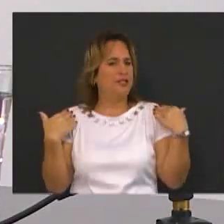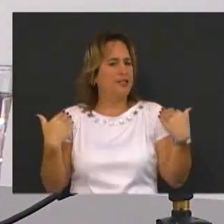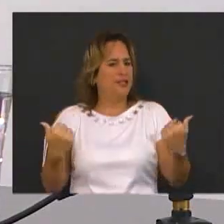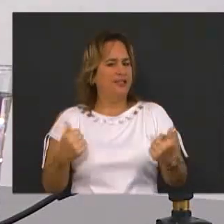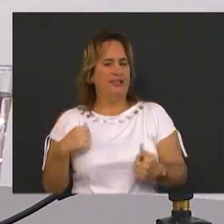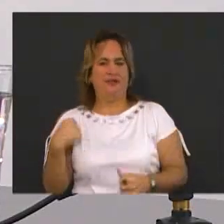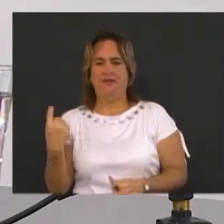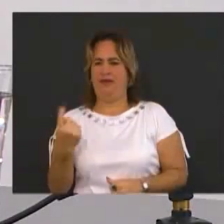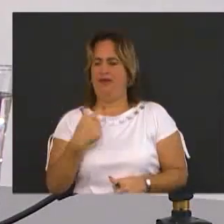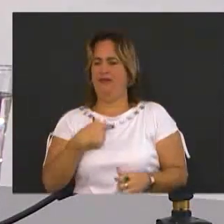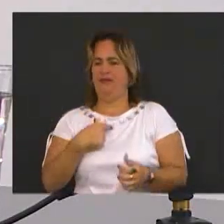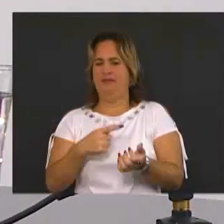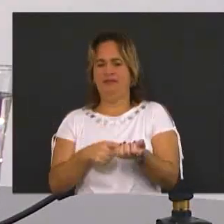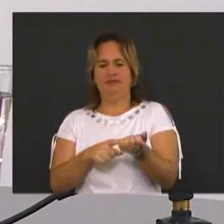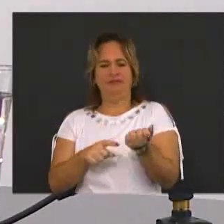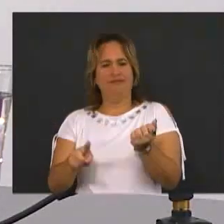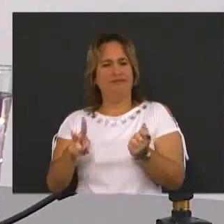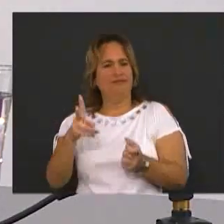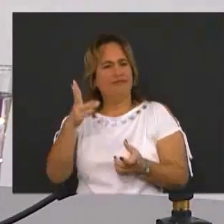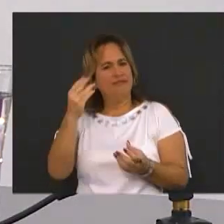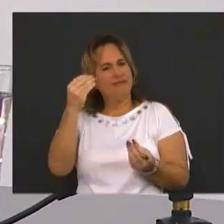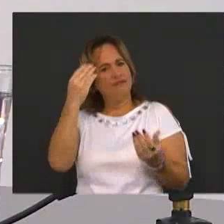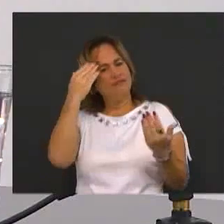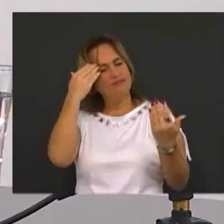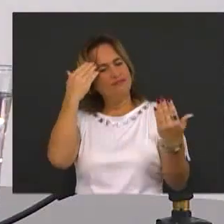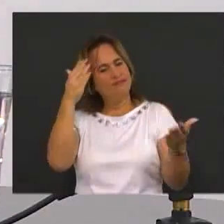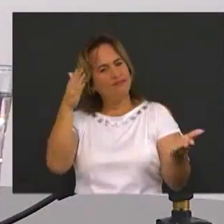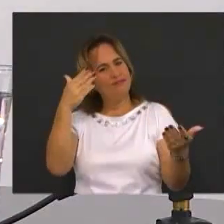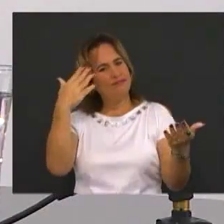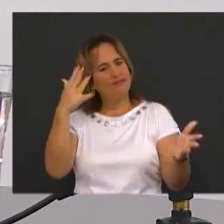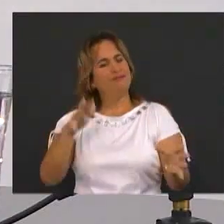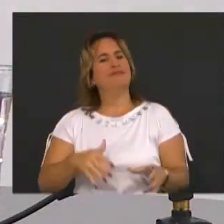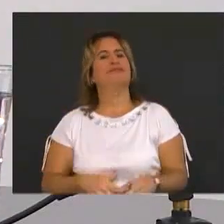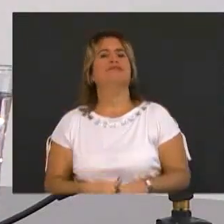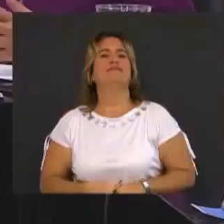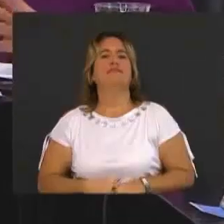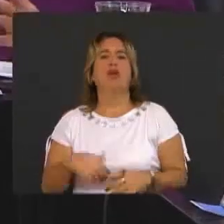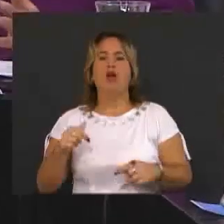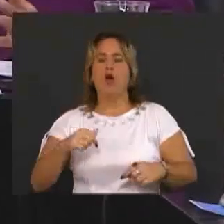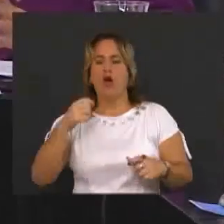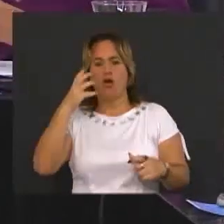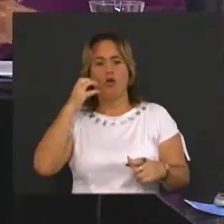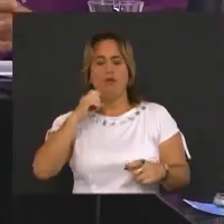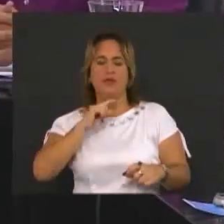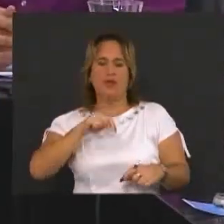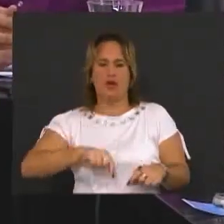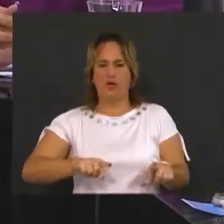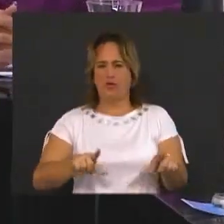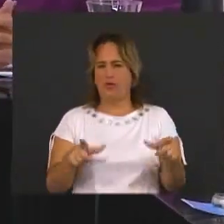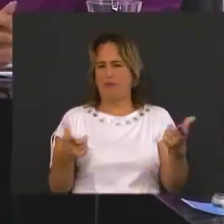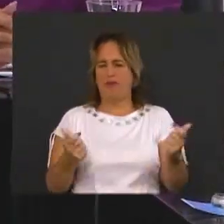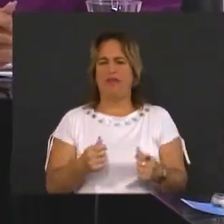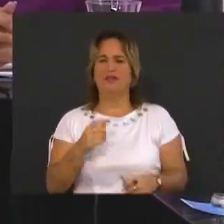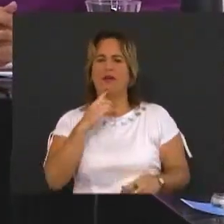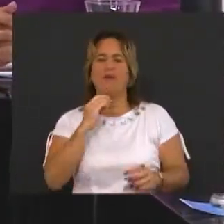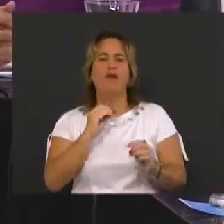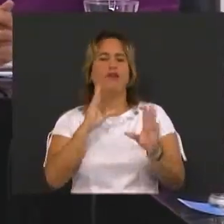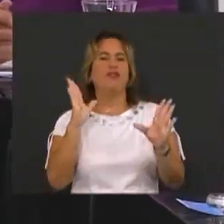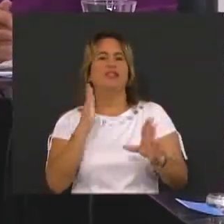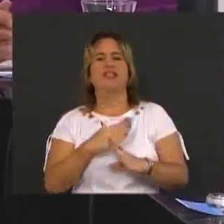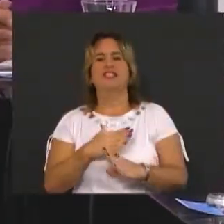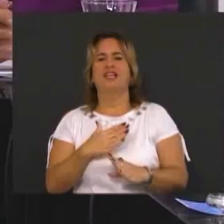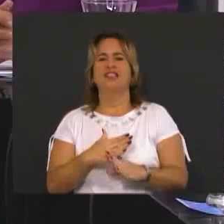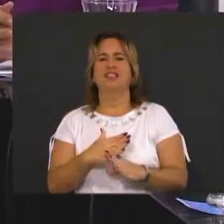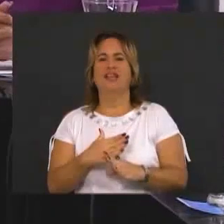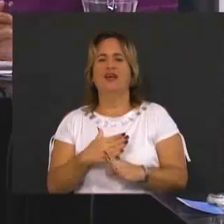definición con las instituciones políticas y gubernamentales, también por la parte de los periodistas y directivos de